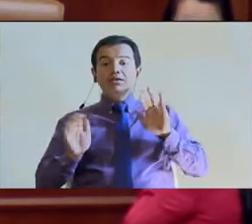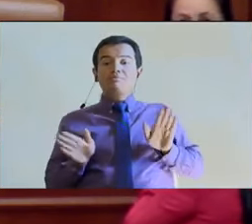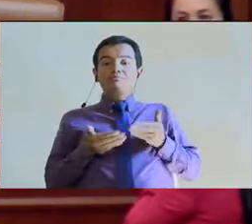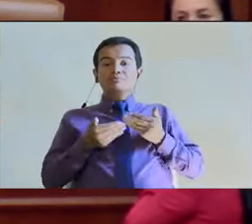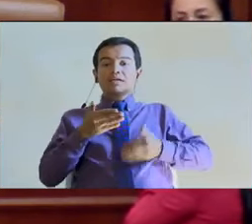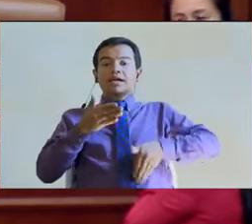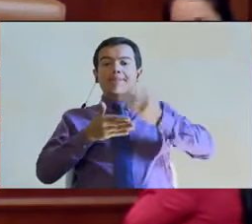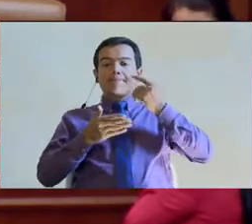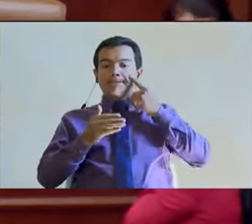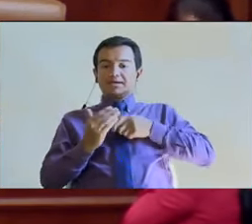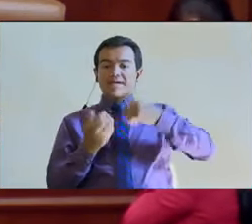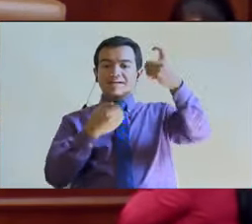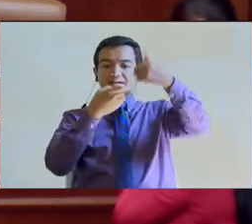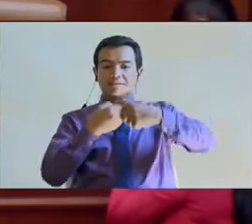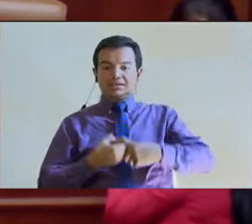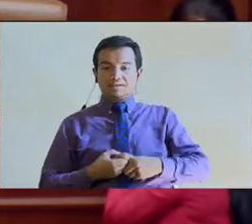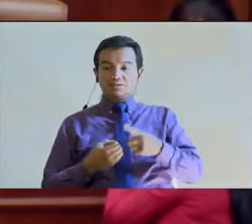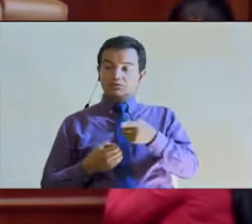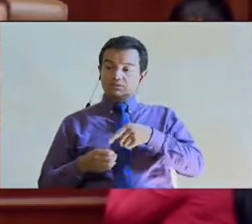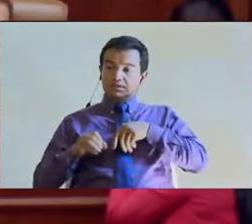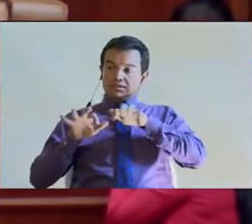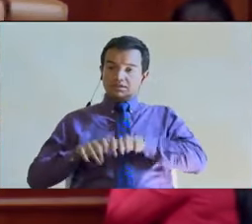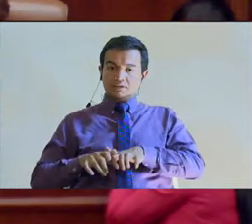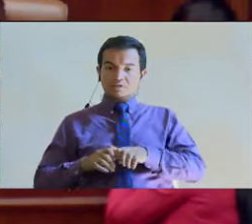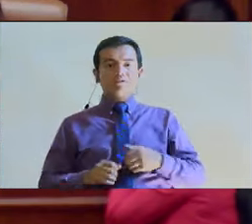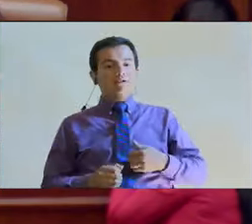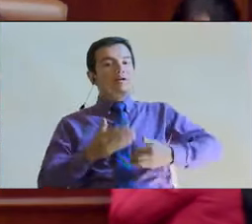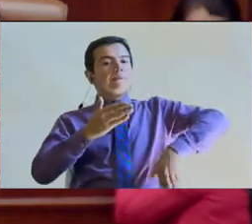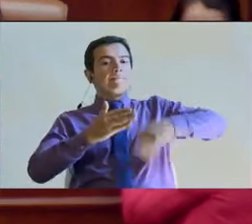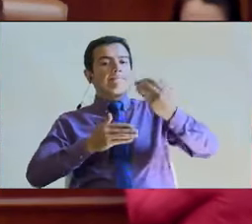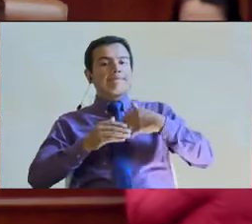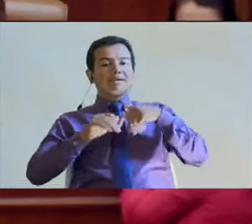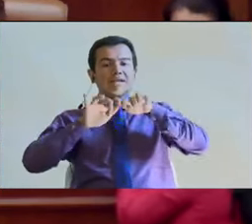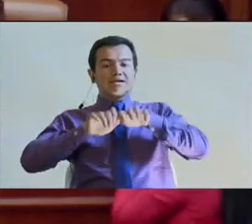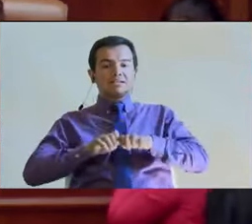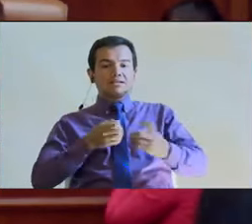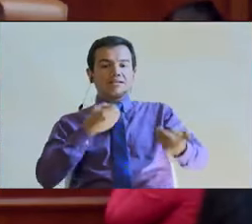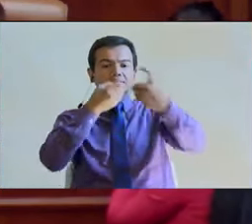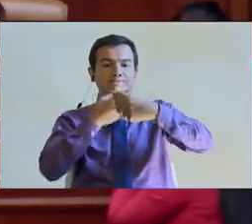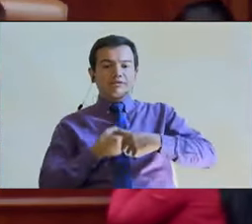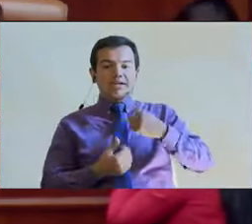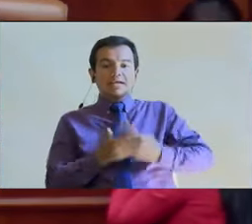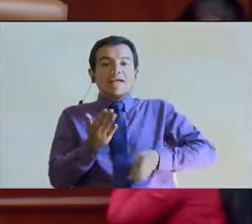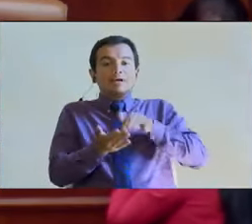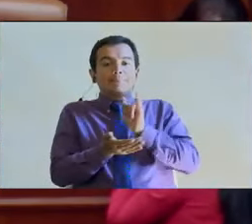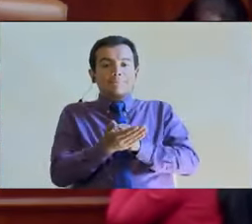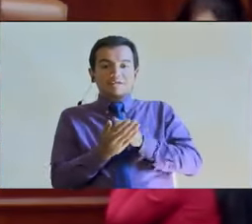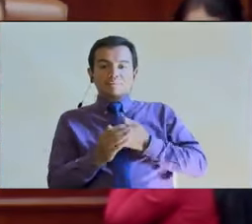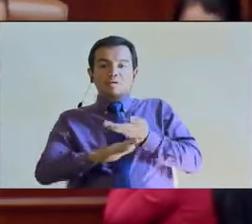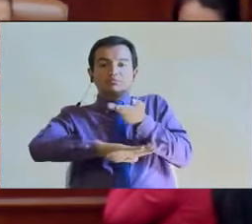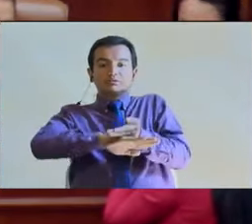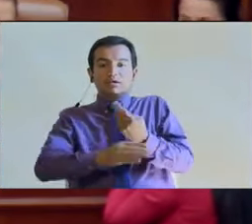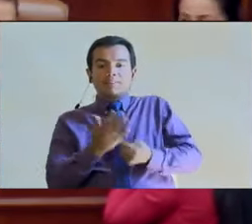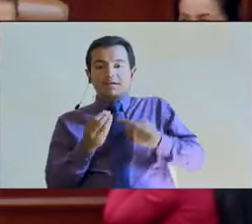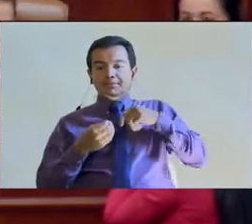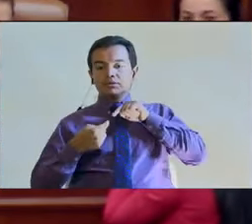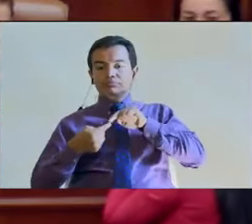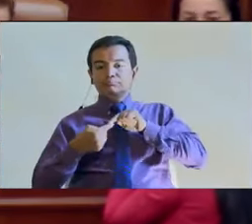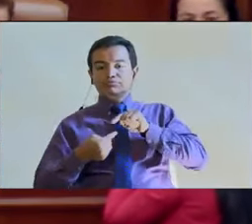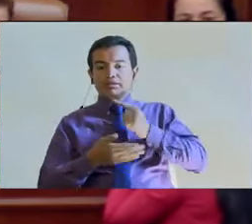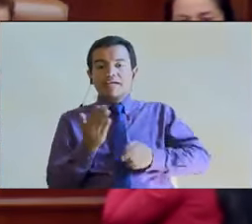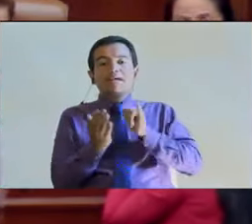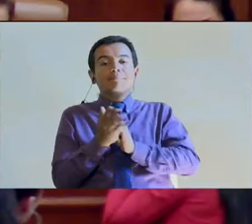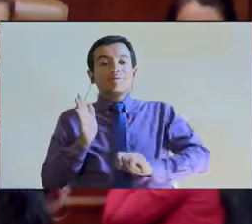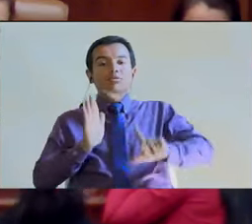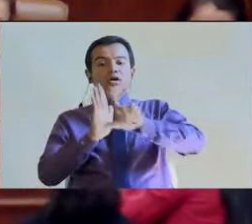el registro señor secretario se abre el registro para votar el informe de ponencia que busca que se le dé segundo debate a este acto